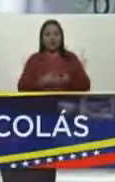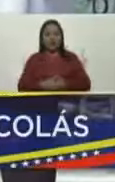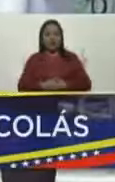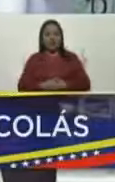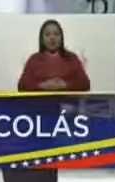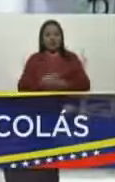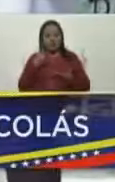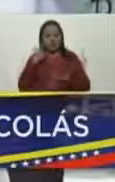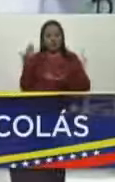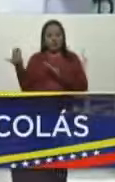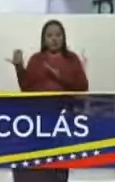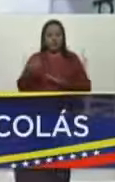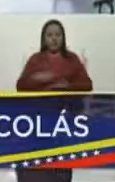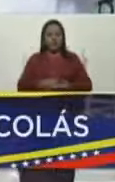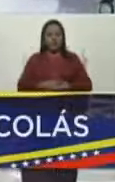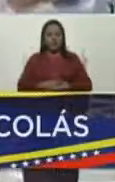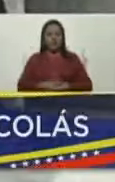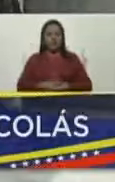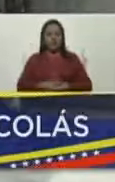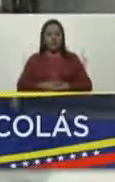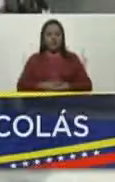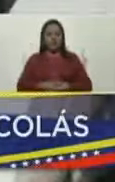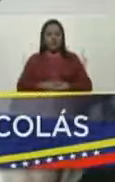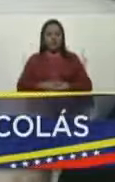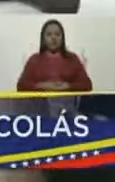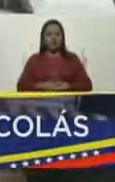vivir. Adelante.